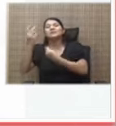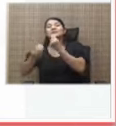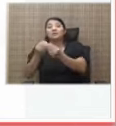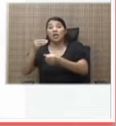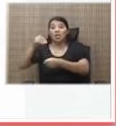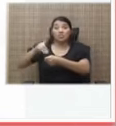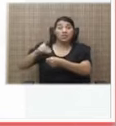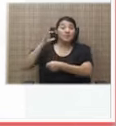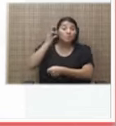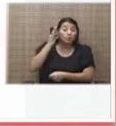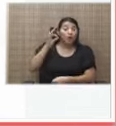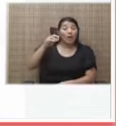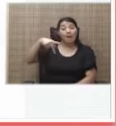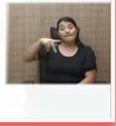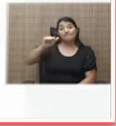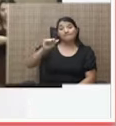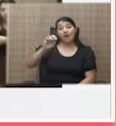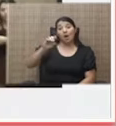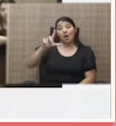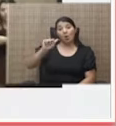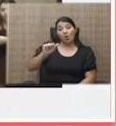tiene la respuesta